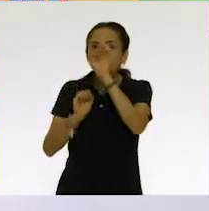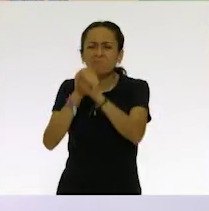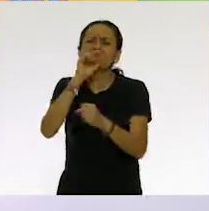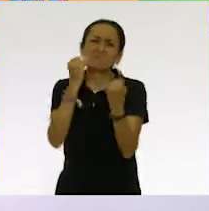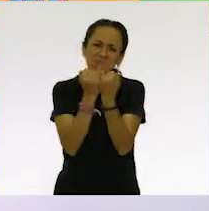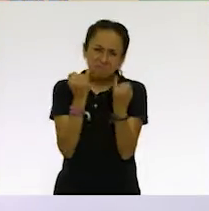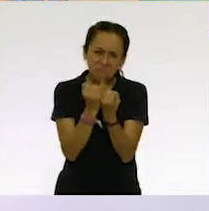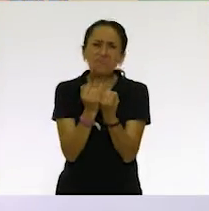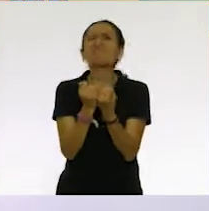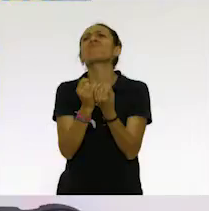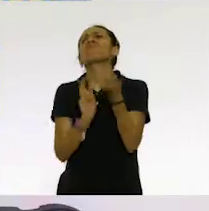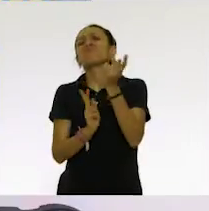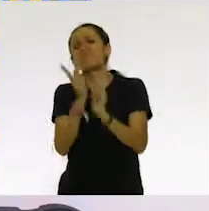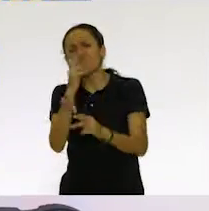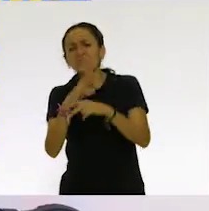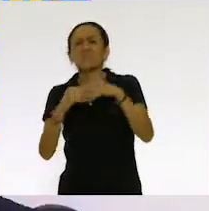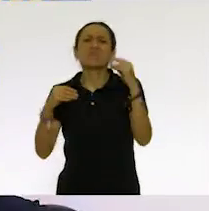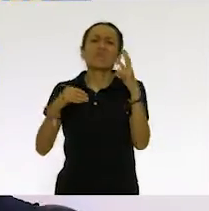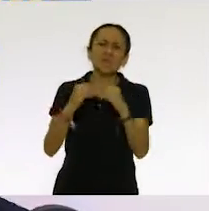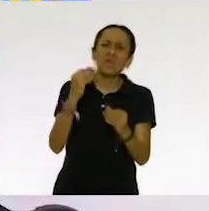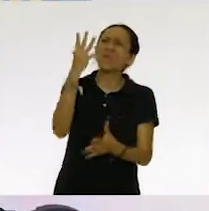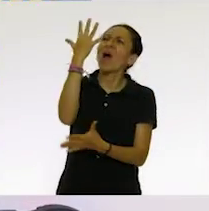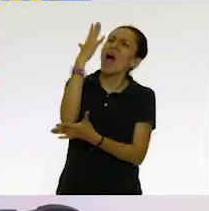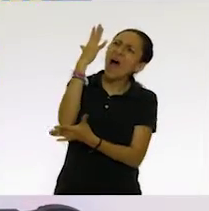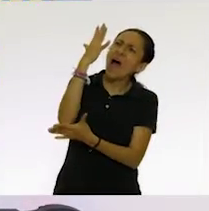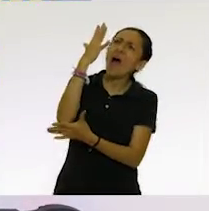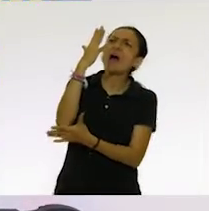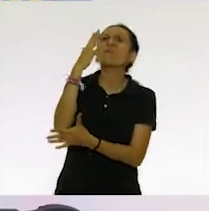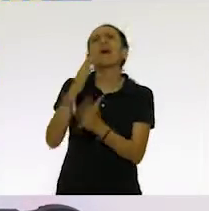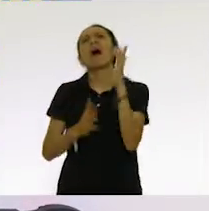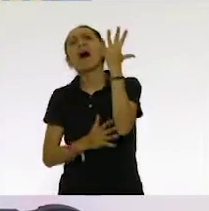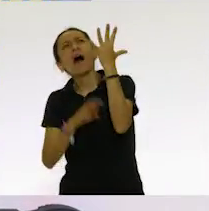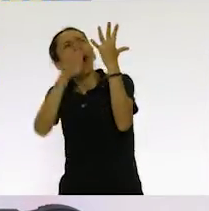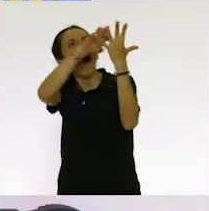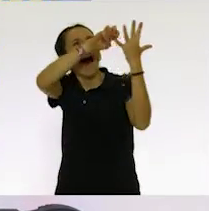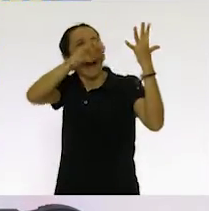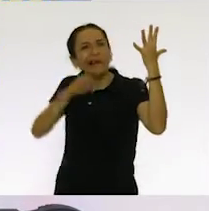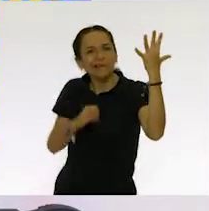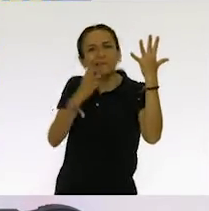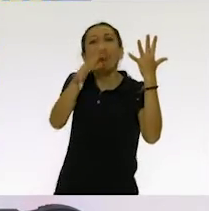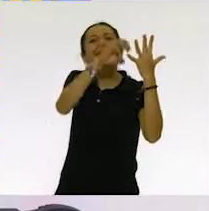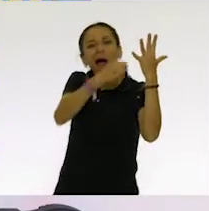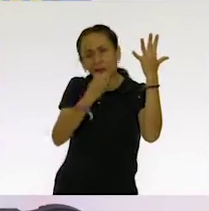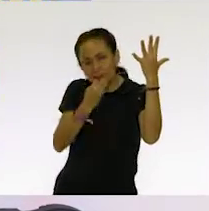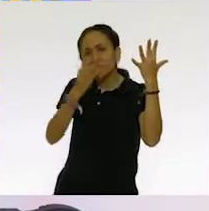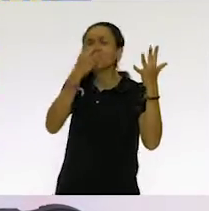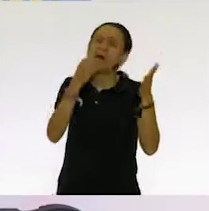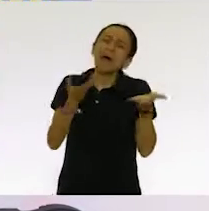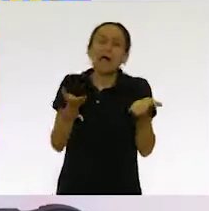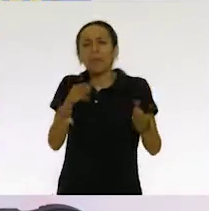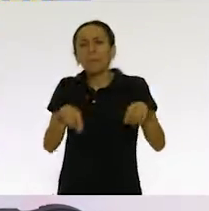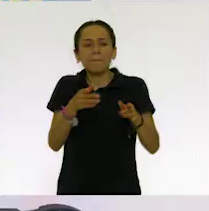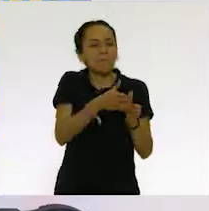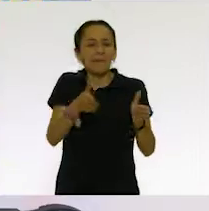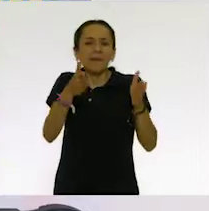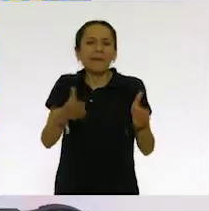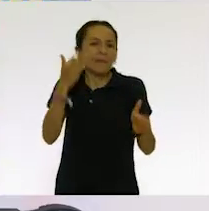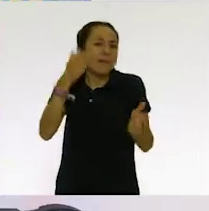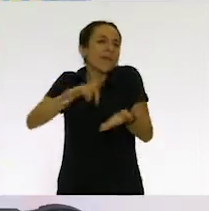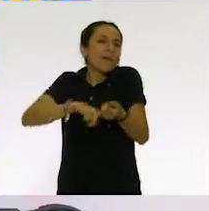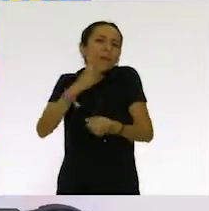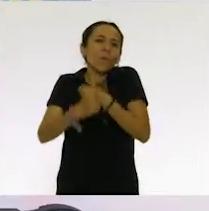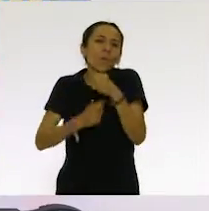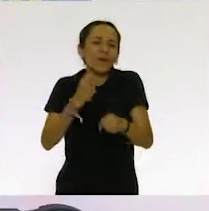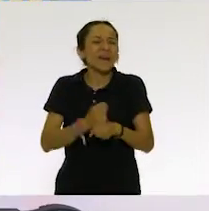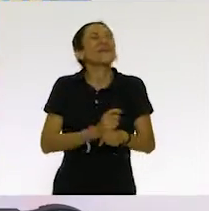árboles, dependiendo de la época del año. Ahora sí, creo que ya sabemos de qué animal se trata, ¿verdad? Es el